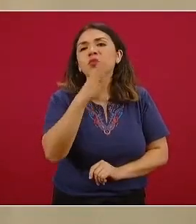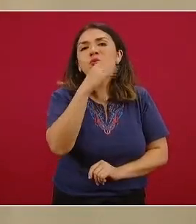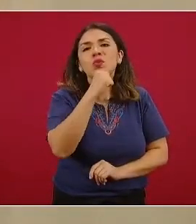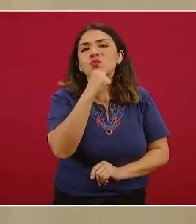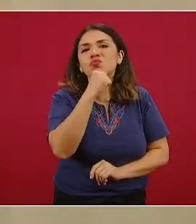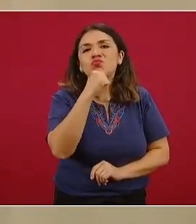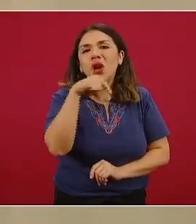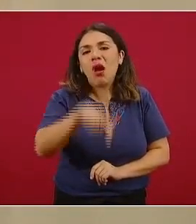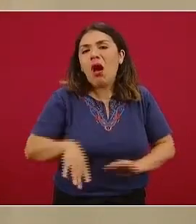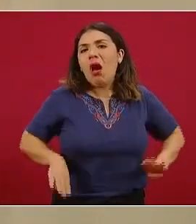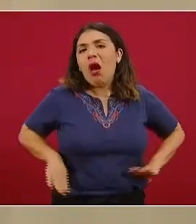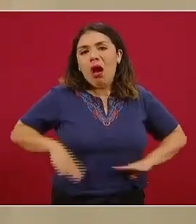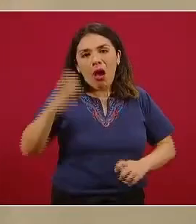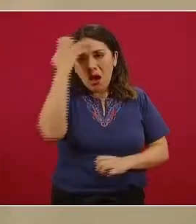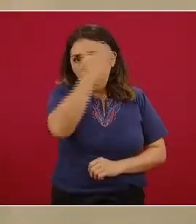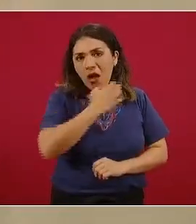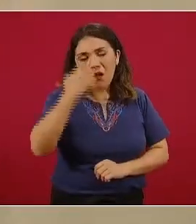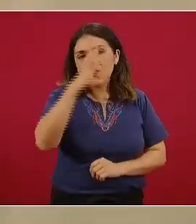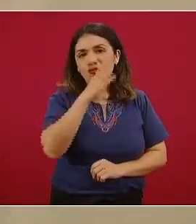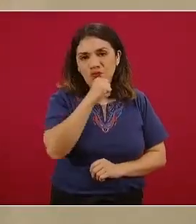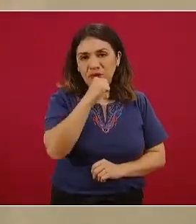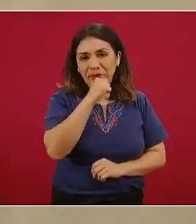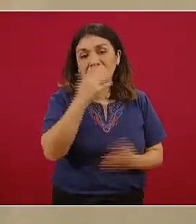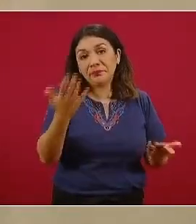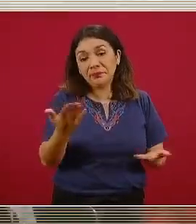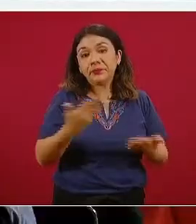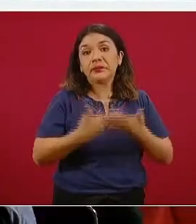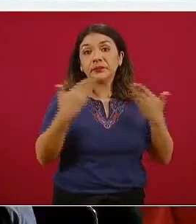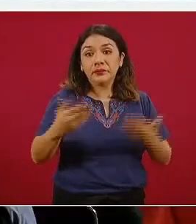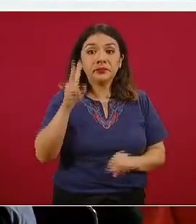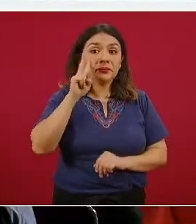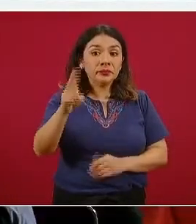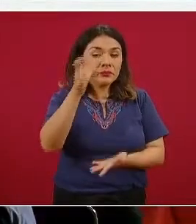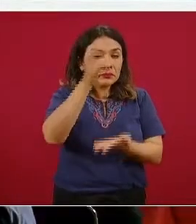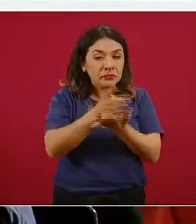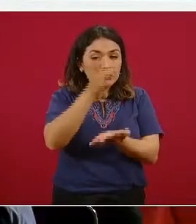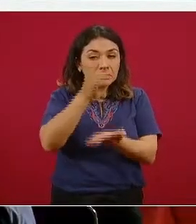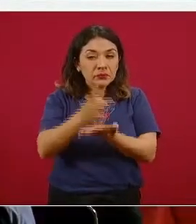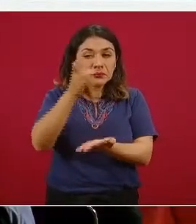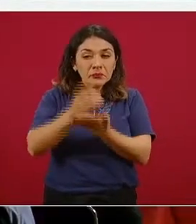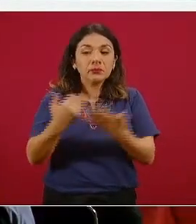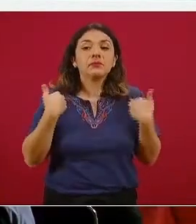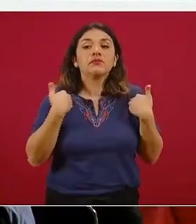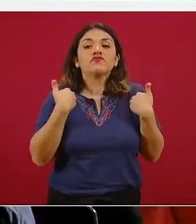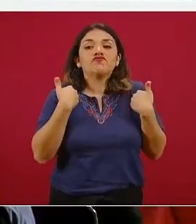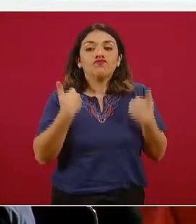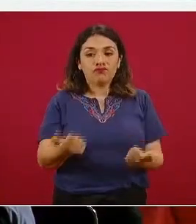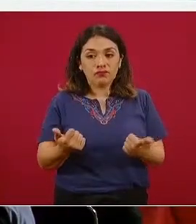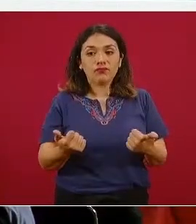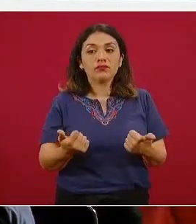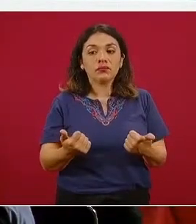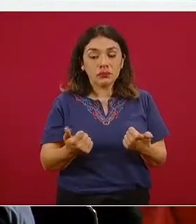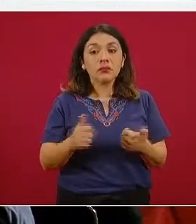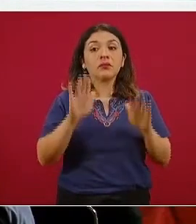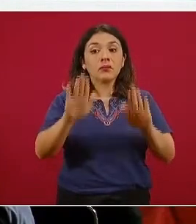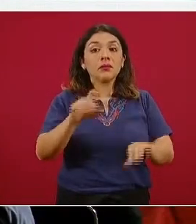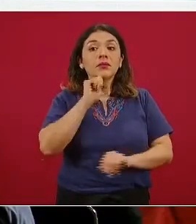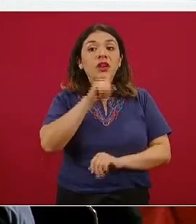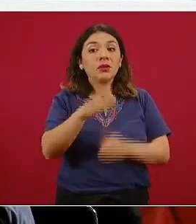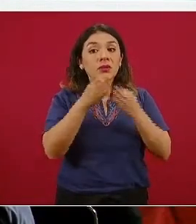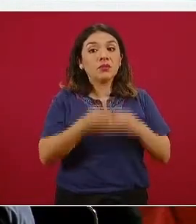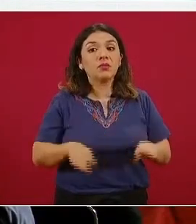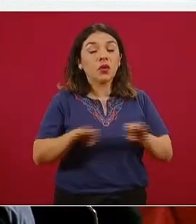marca para este tipo de muestras. Entonces ahora las estamos identificando claramente, pero además lo importante es